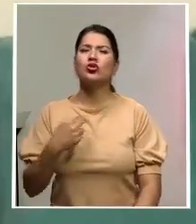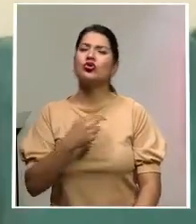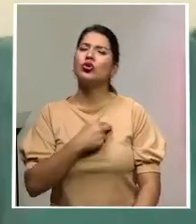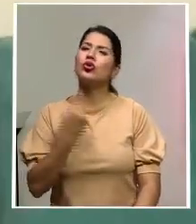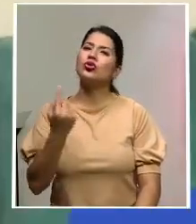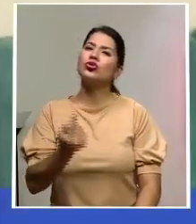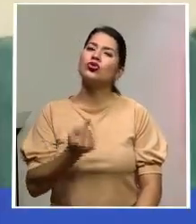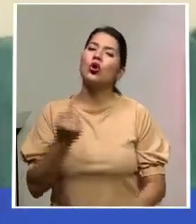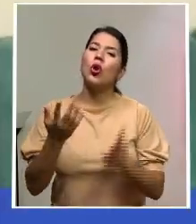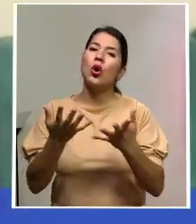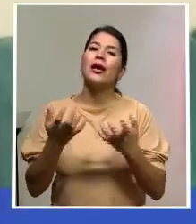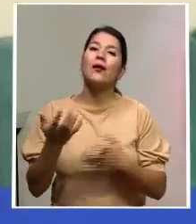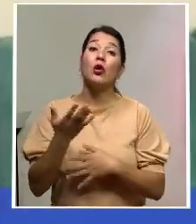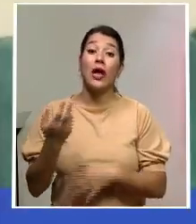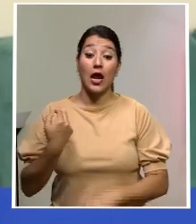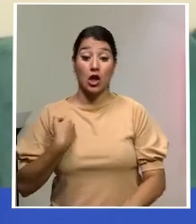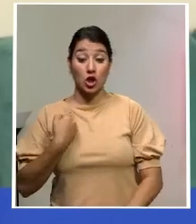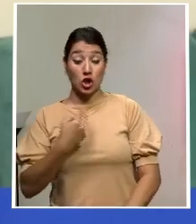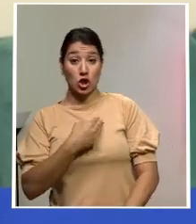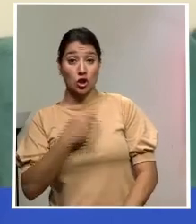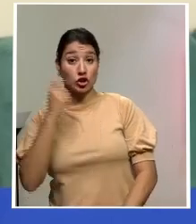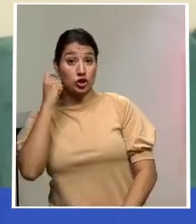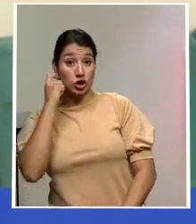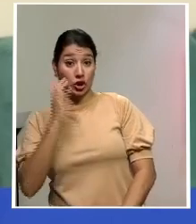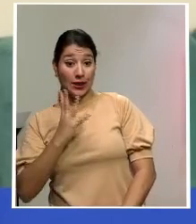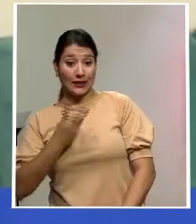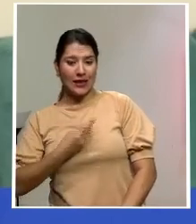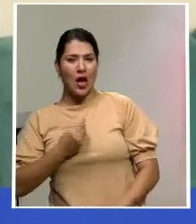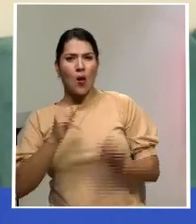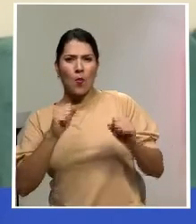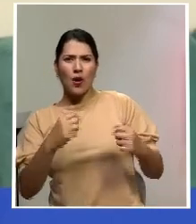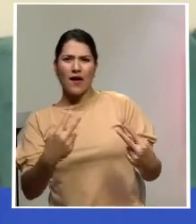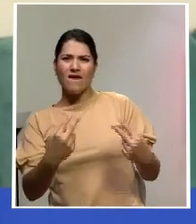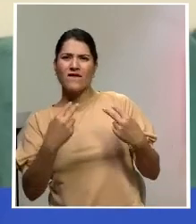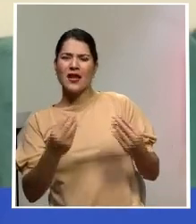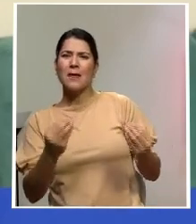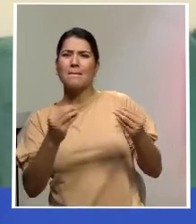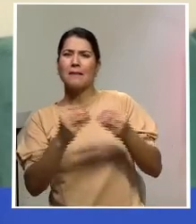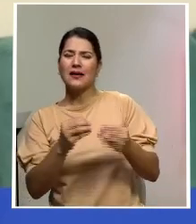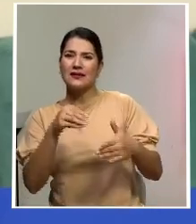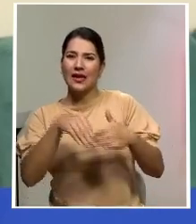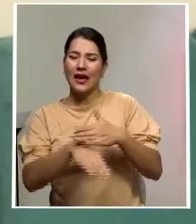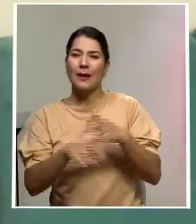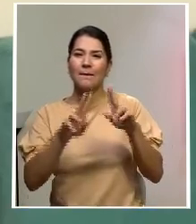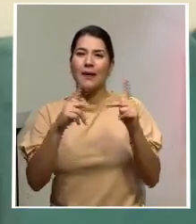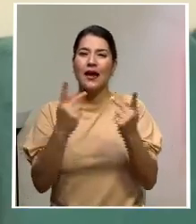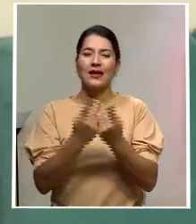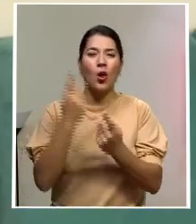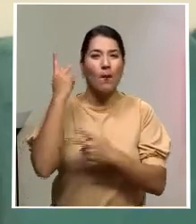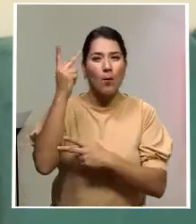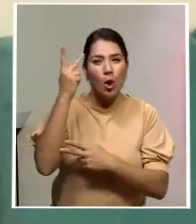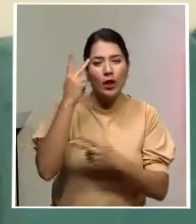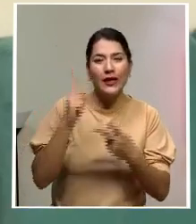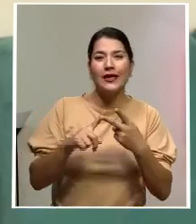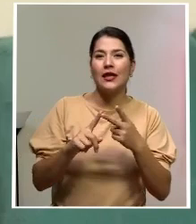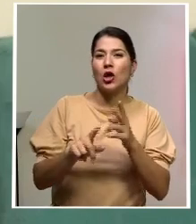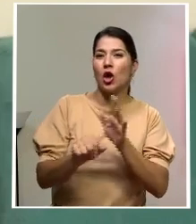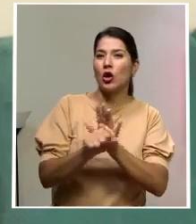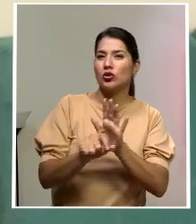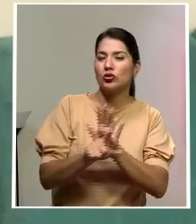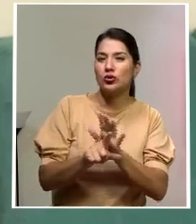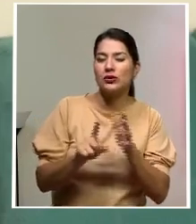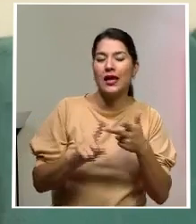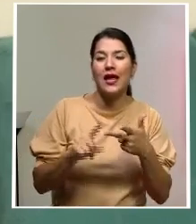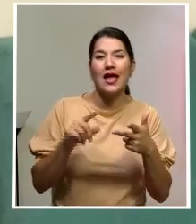que nosotras como trans podamos ser más visibles en partidos políticos, en asambleas, en esta